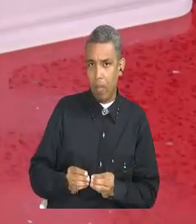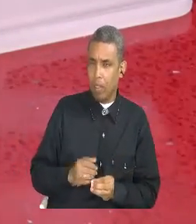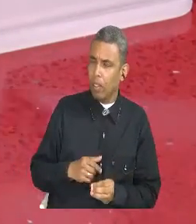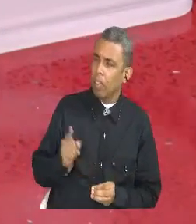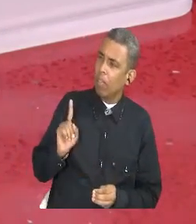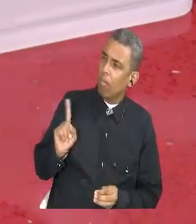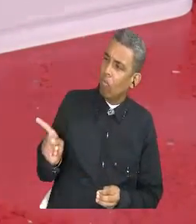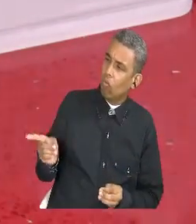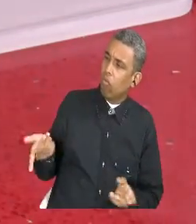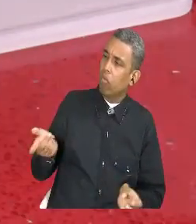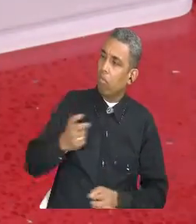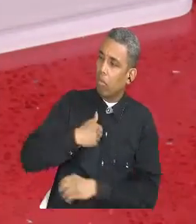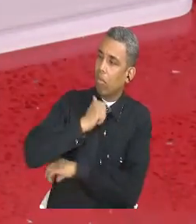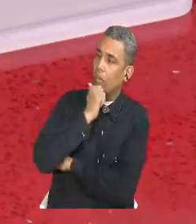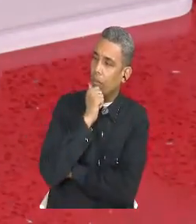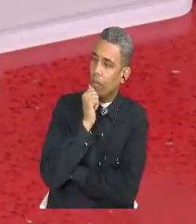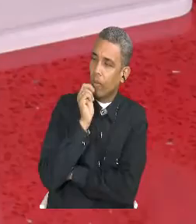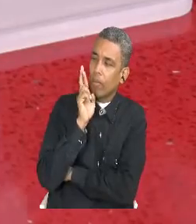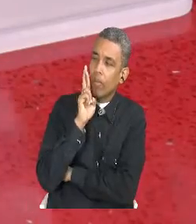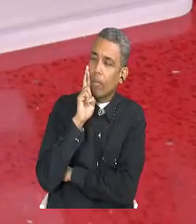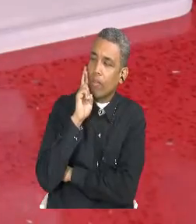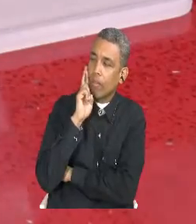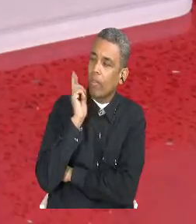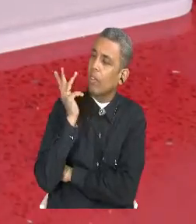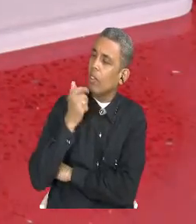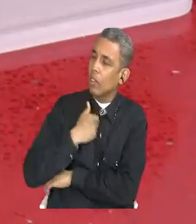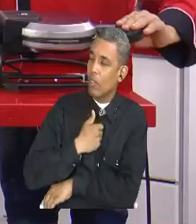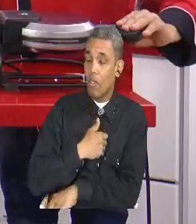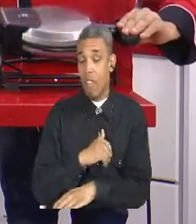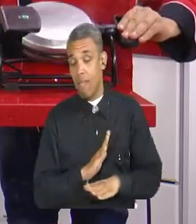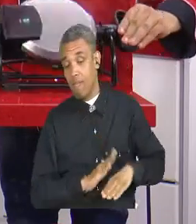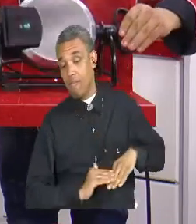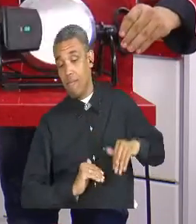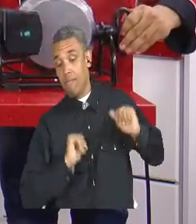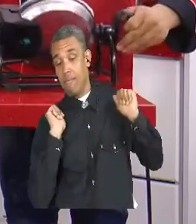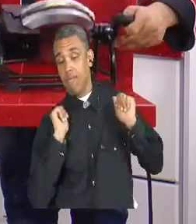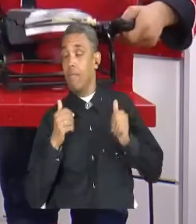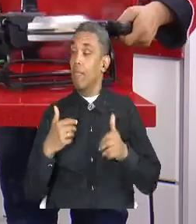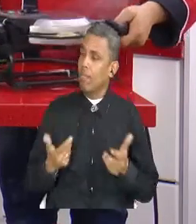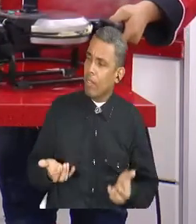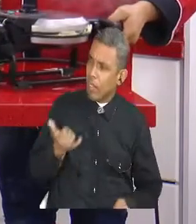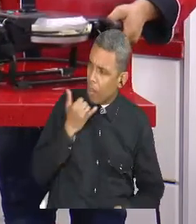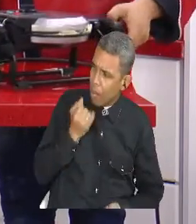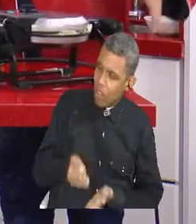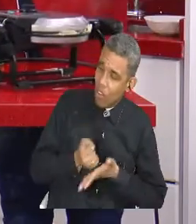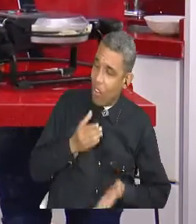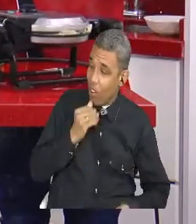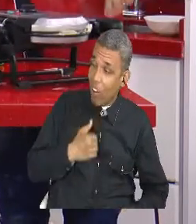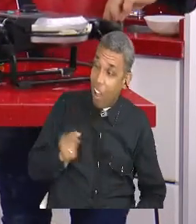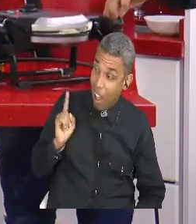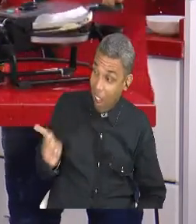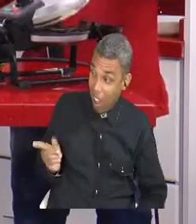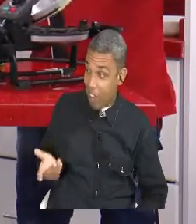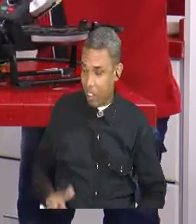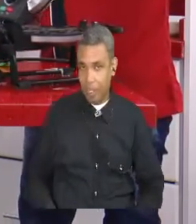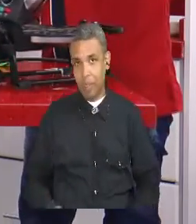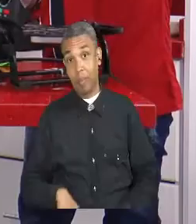Bueno, a ver qué le tengo que hacer. Bueno, Rochi. Ya, unas veces necesito que me atienda, ¿cierto? Hoy es mi